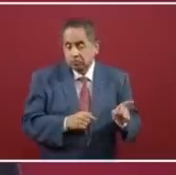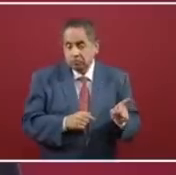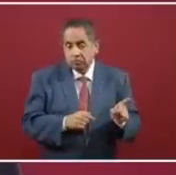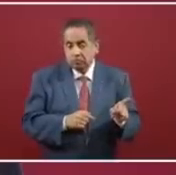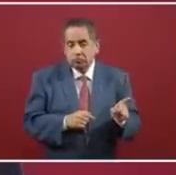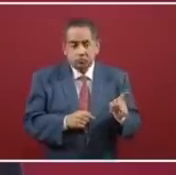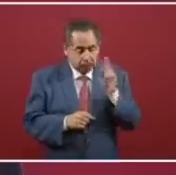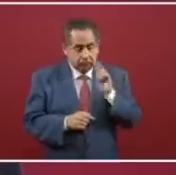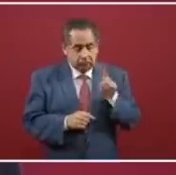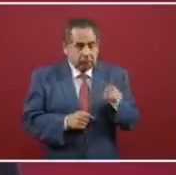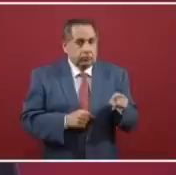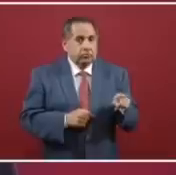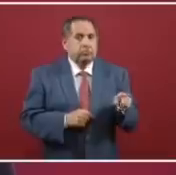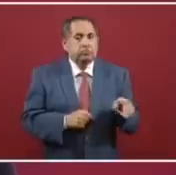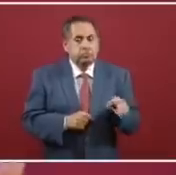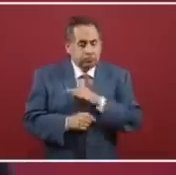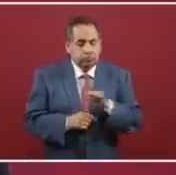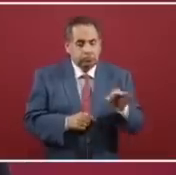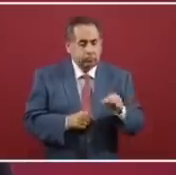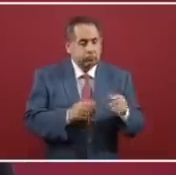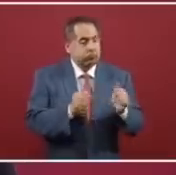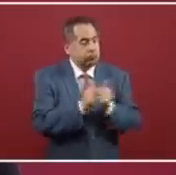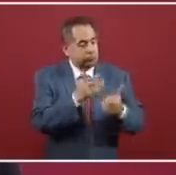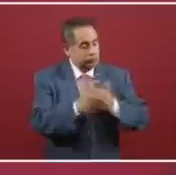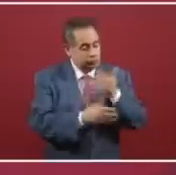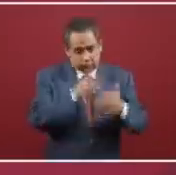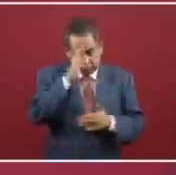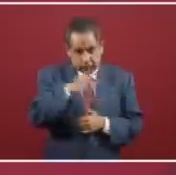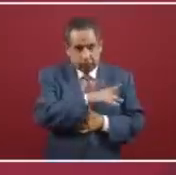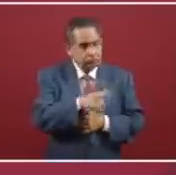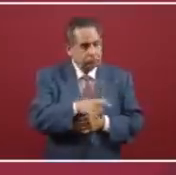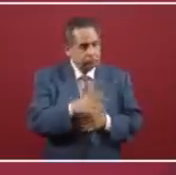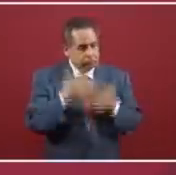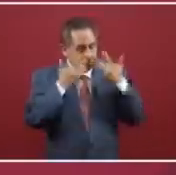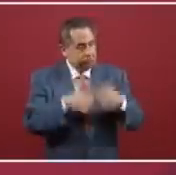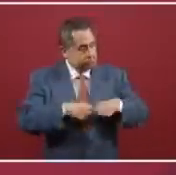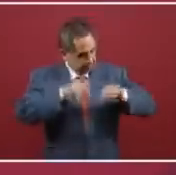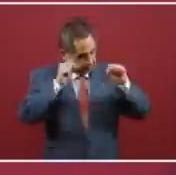si puede respetuosamente dejé